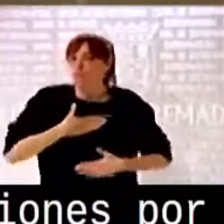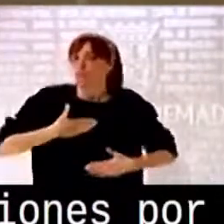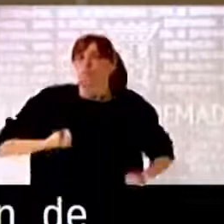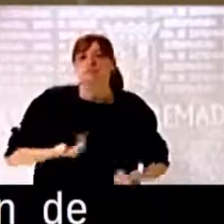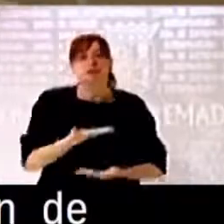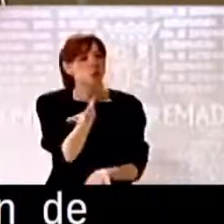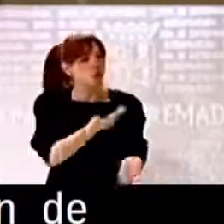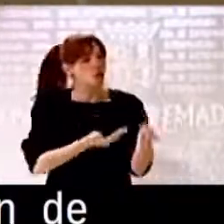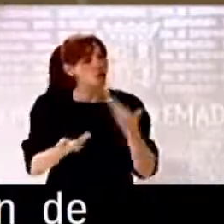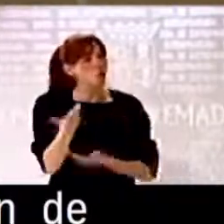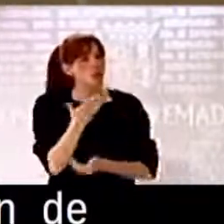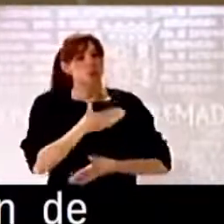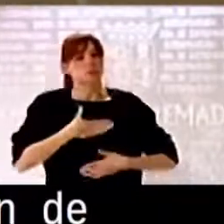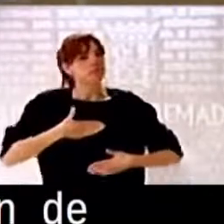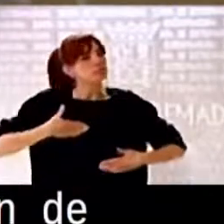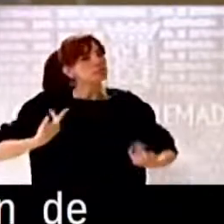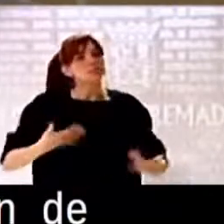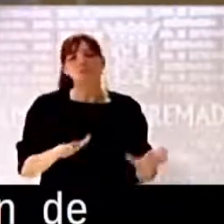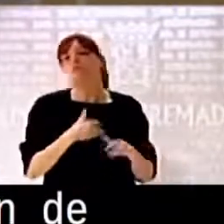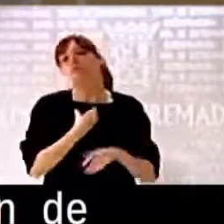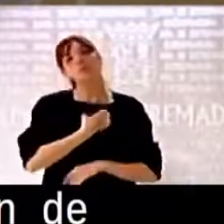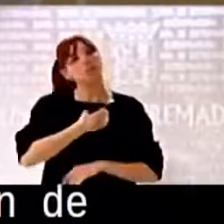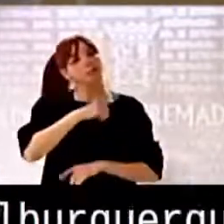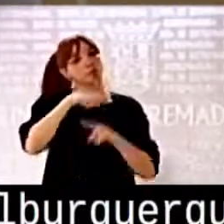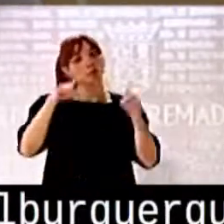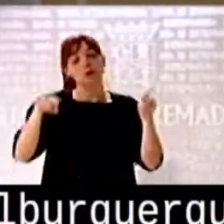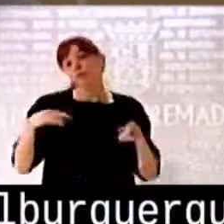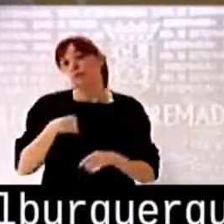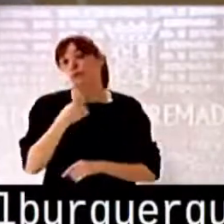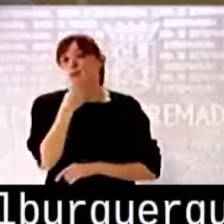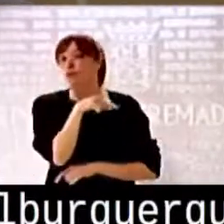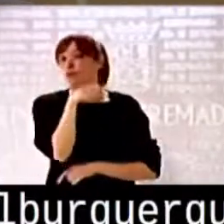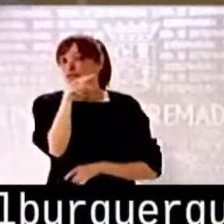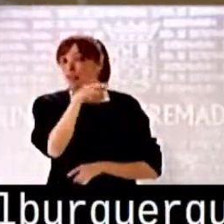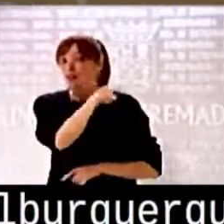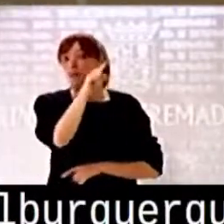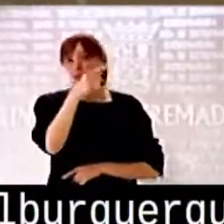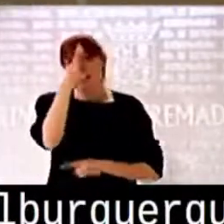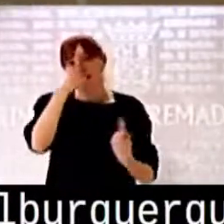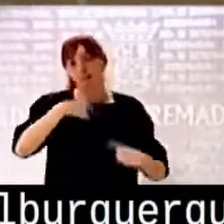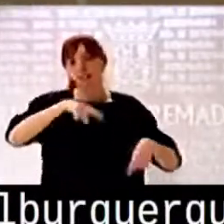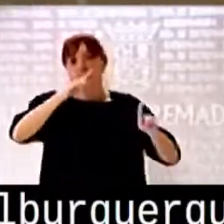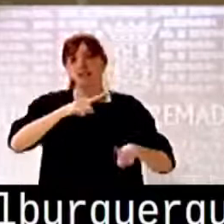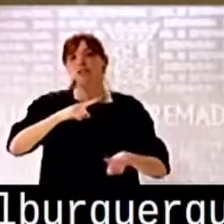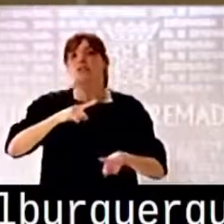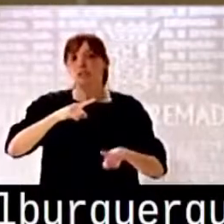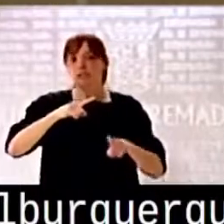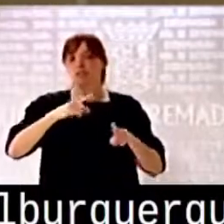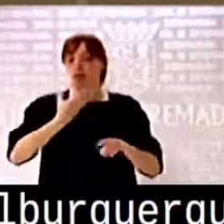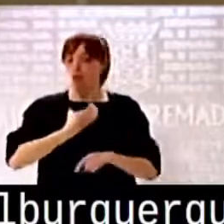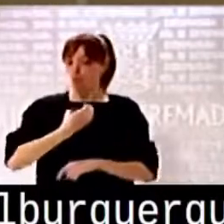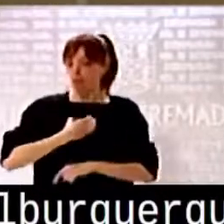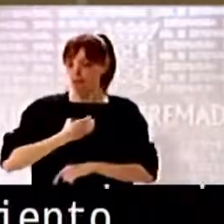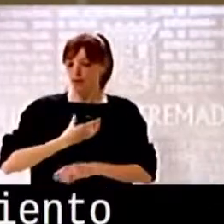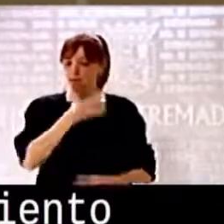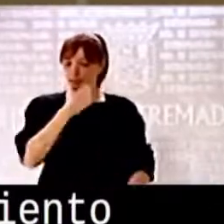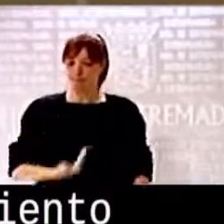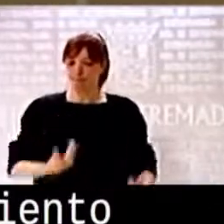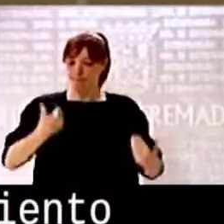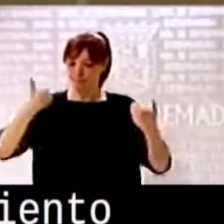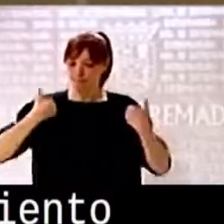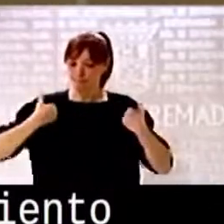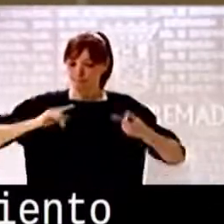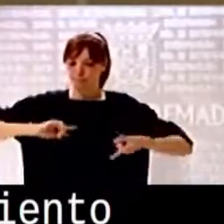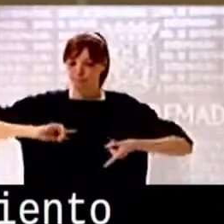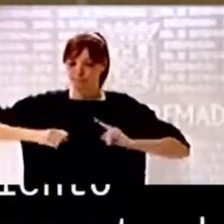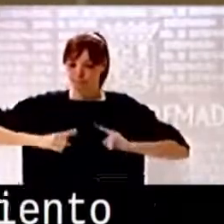de colaborar con el Ayuntamiento de Alburquerque. Pero, como digo, debe ser el Ayuntamiento competente y quienes